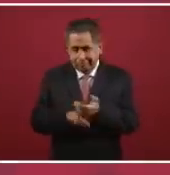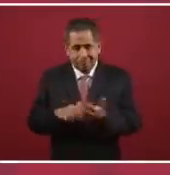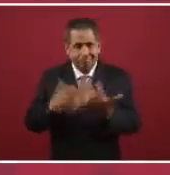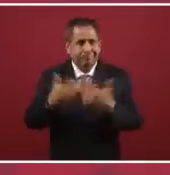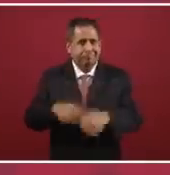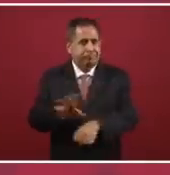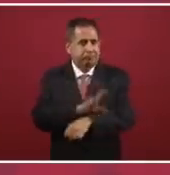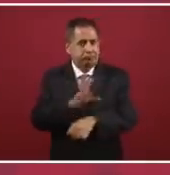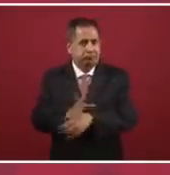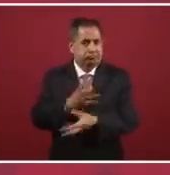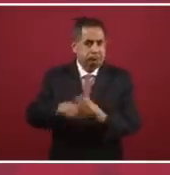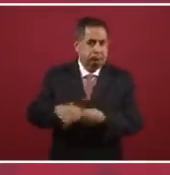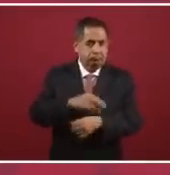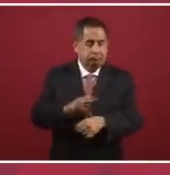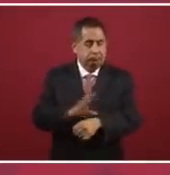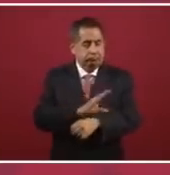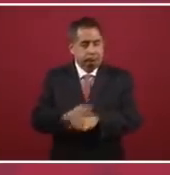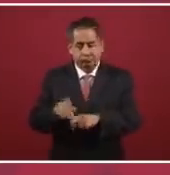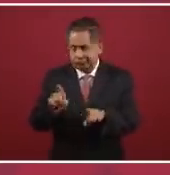Yo